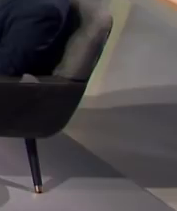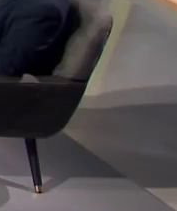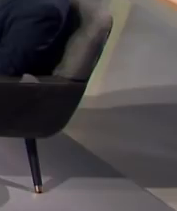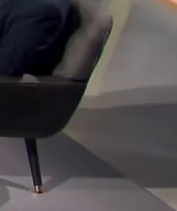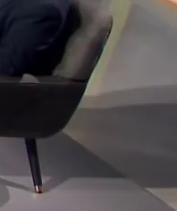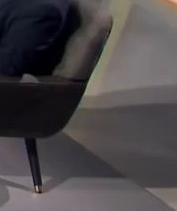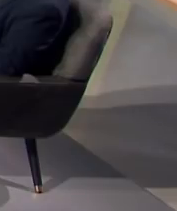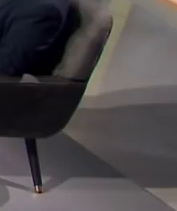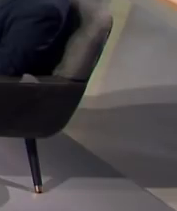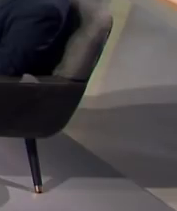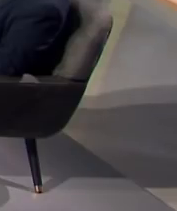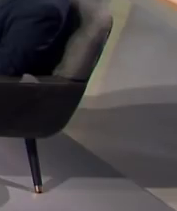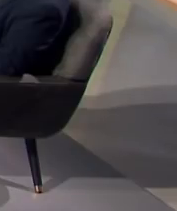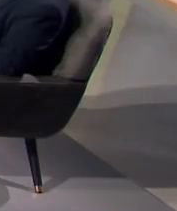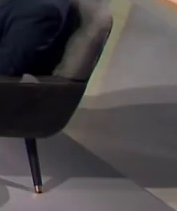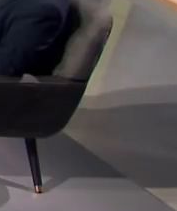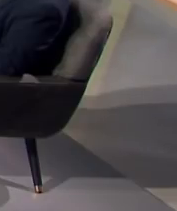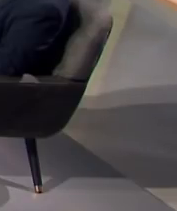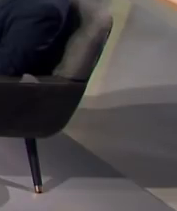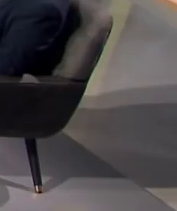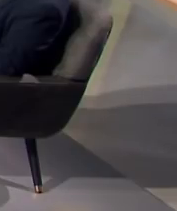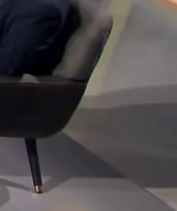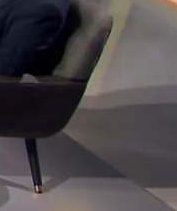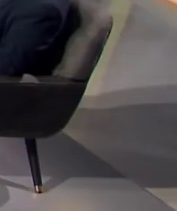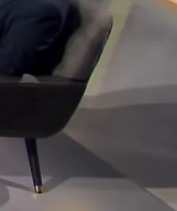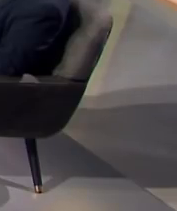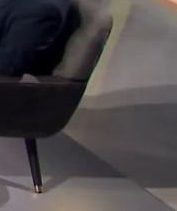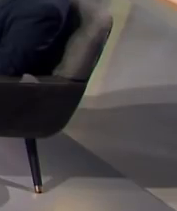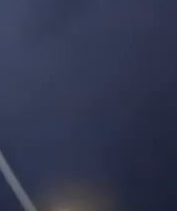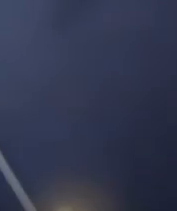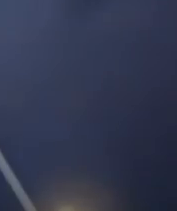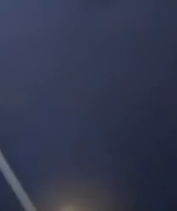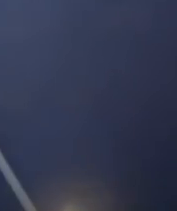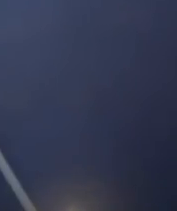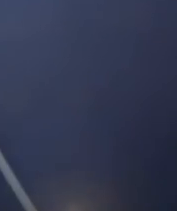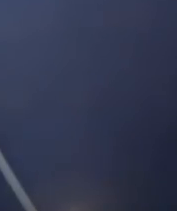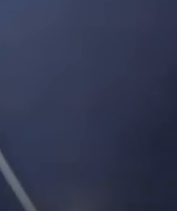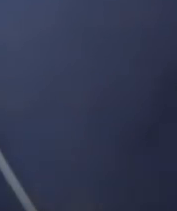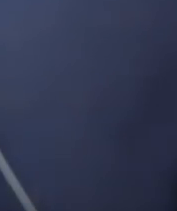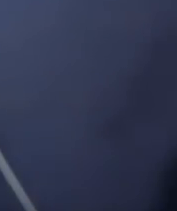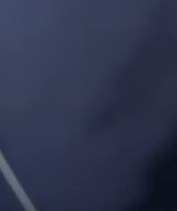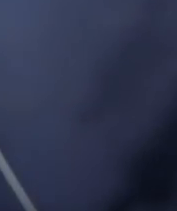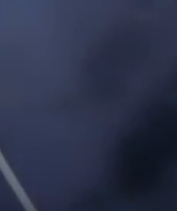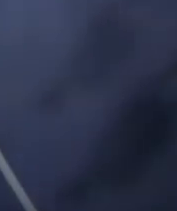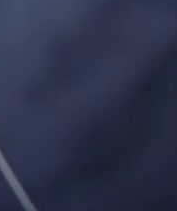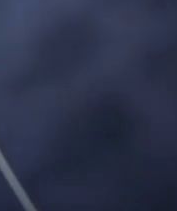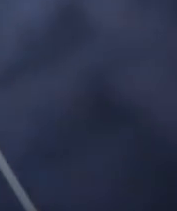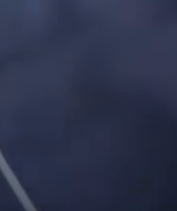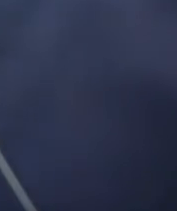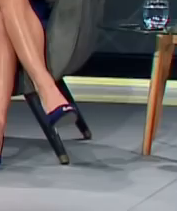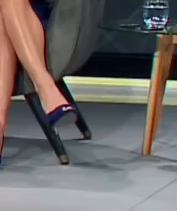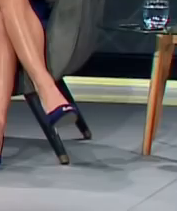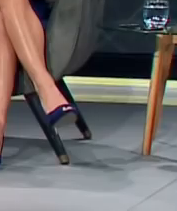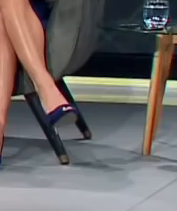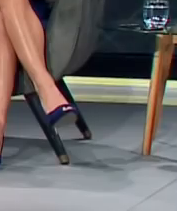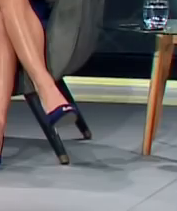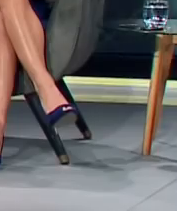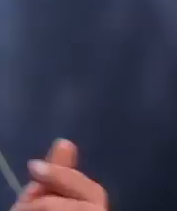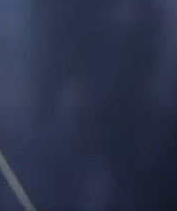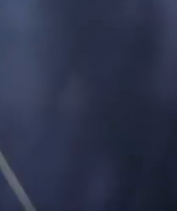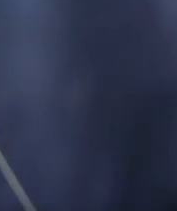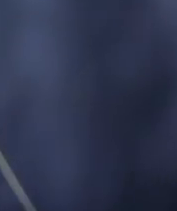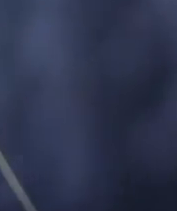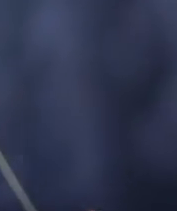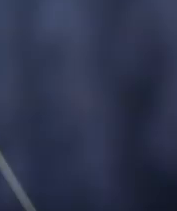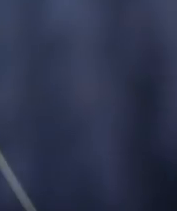cocina, califica de traidores a los que alcanzan acuerdos con el gobierno, y eso creo que sería muy negativo, no para la oposición, no para el gobierno, sino para